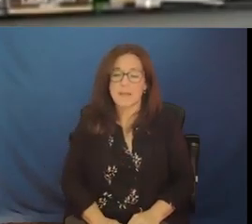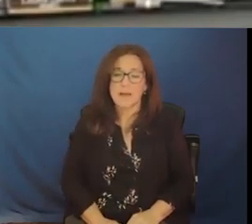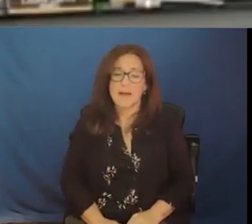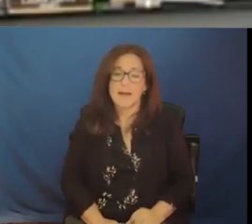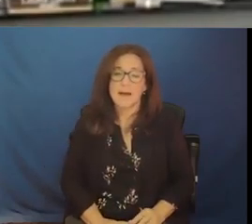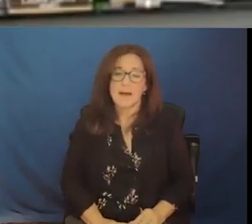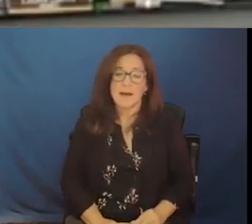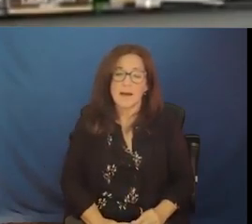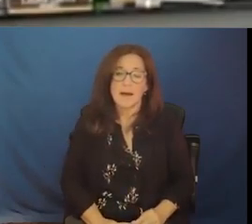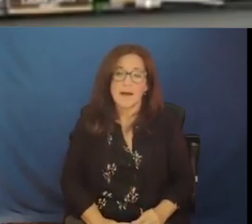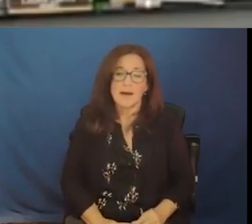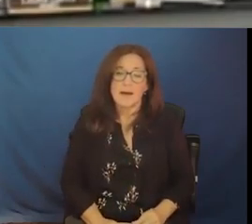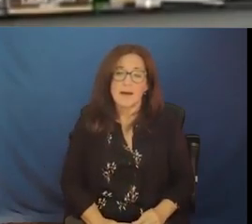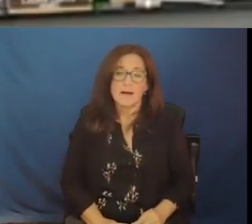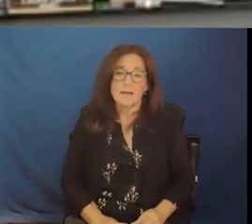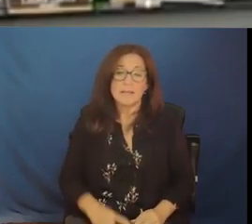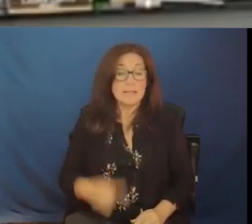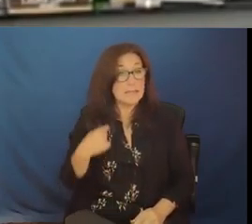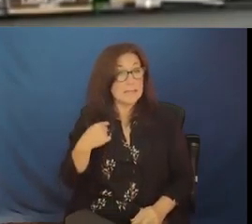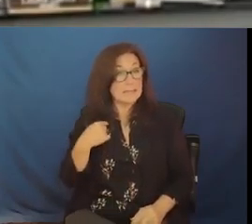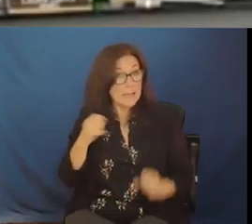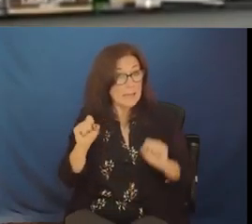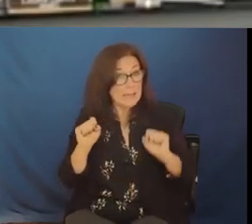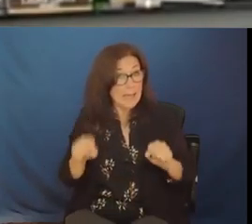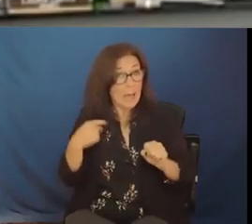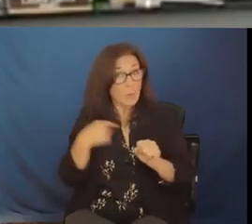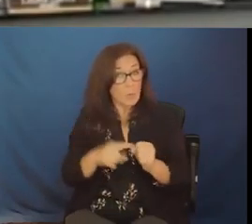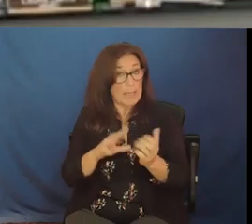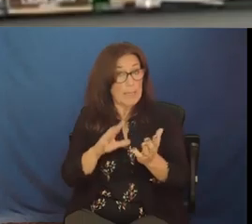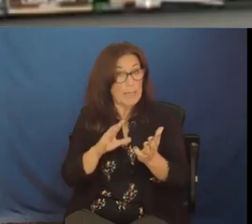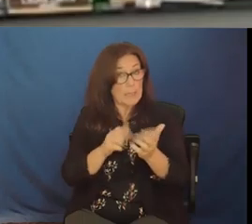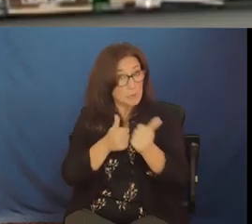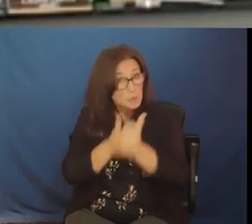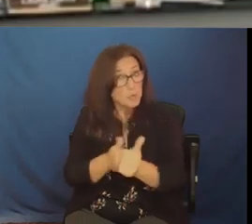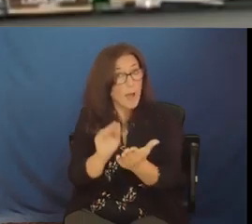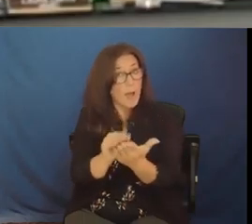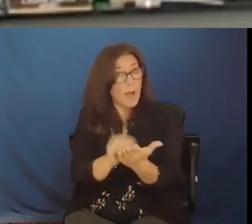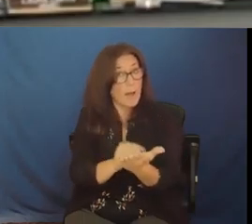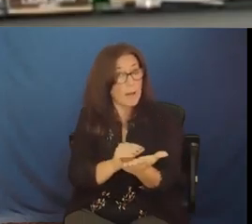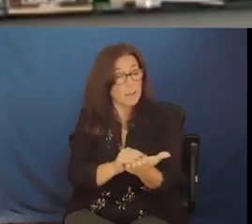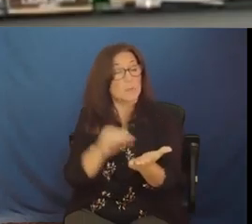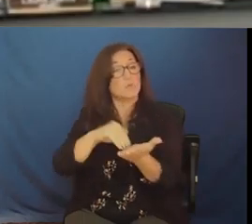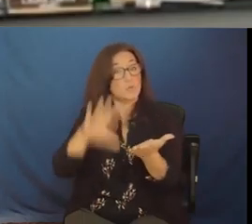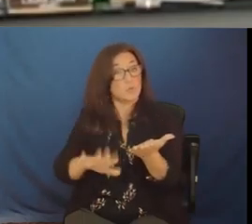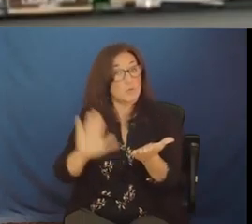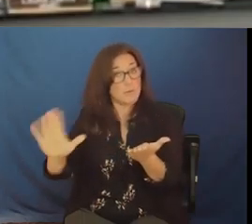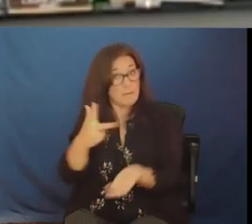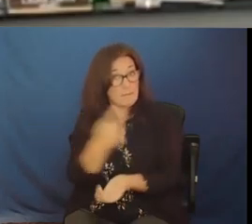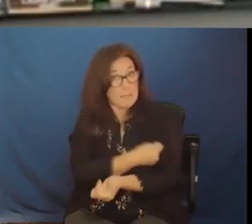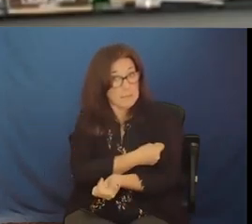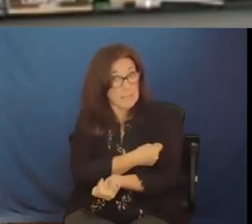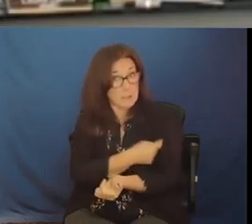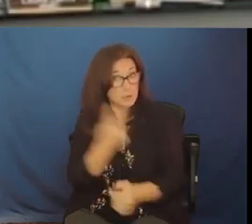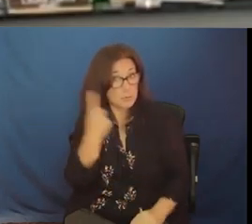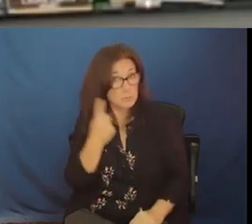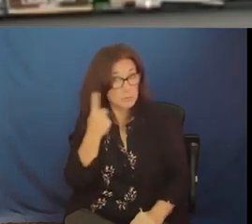tendremos la capacidad de rastrear la vacunación de estudiantes eso es posible es una posibilidad